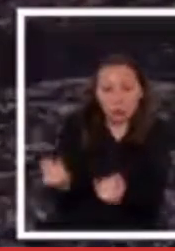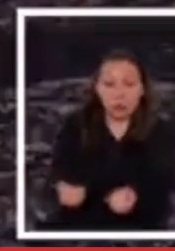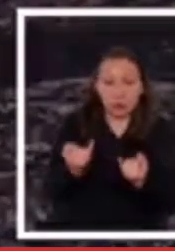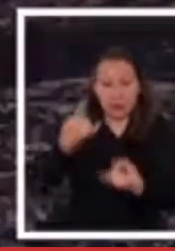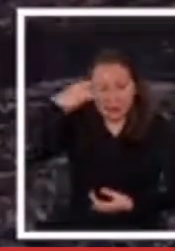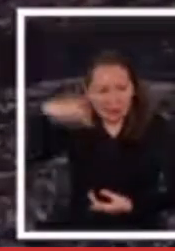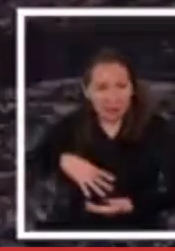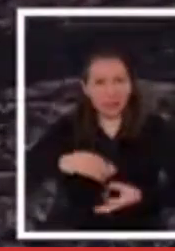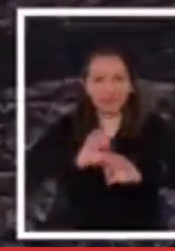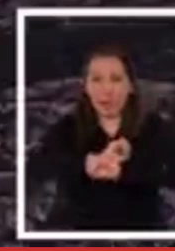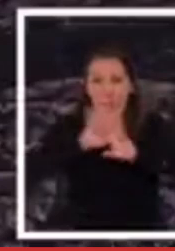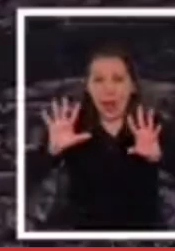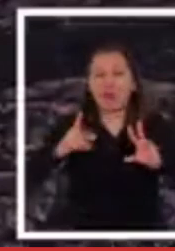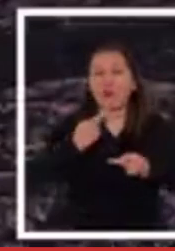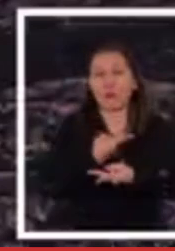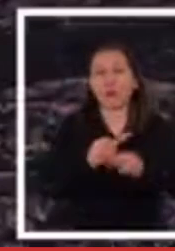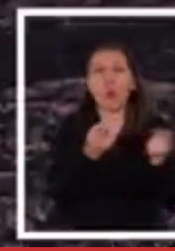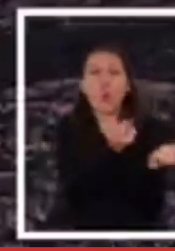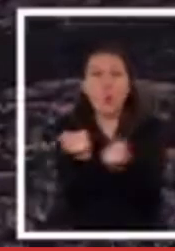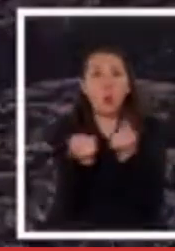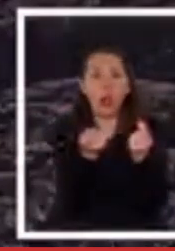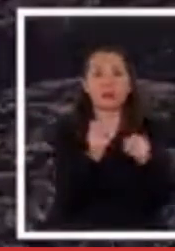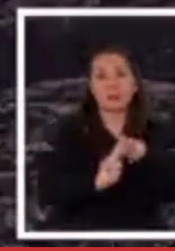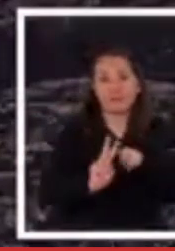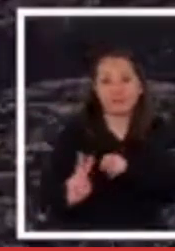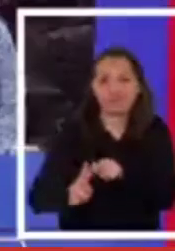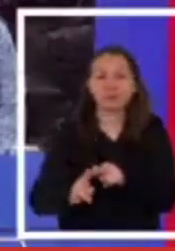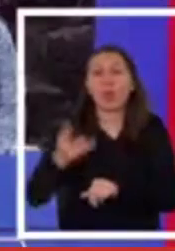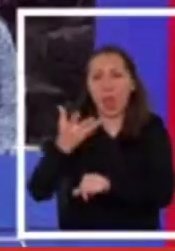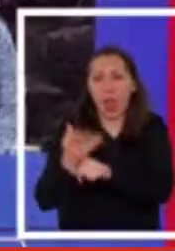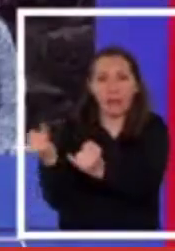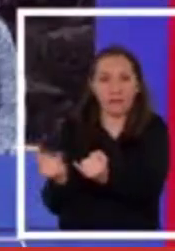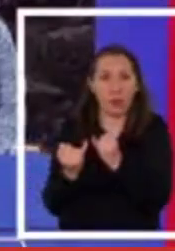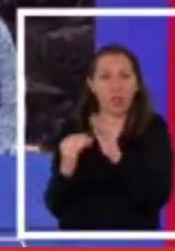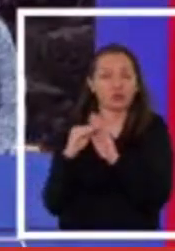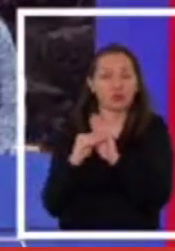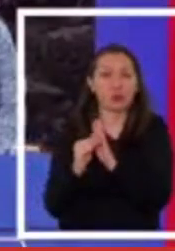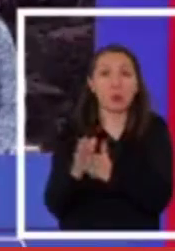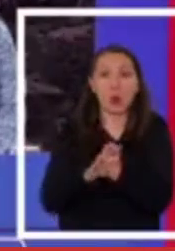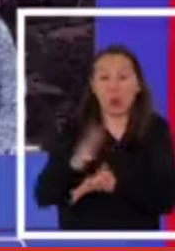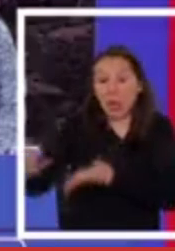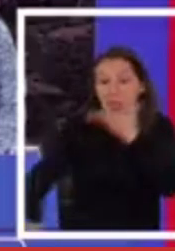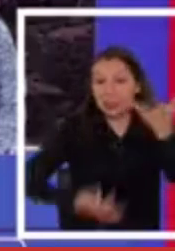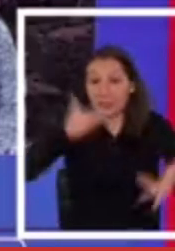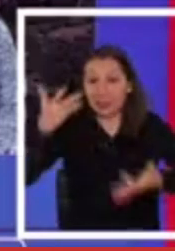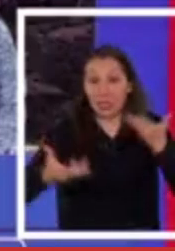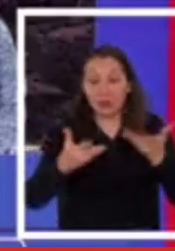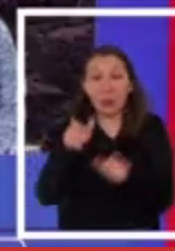vamos a dar a conocer los montos pero sí hay un hay un indicador no en el caso de incendio